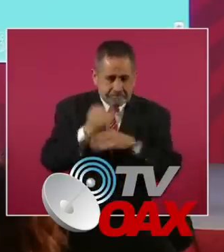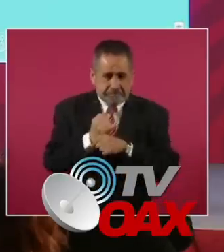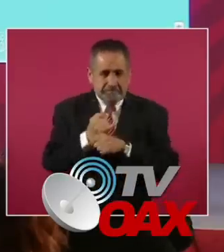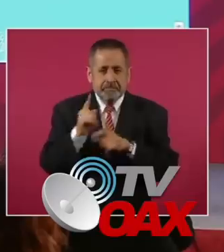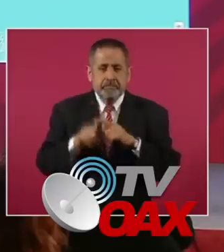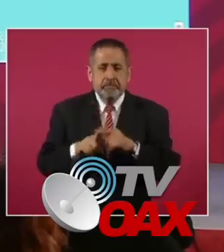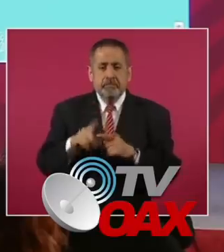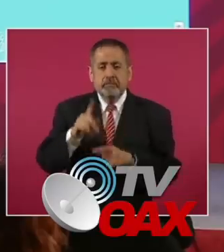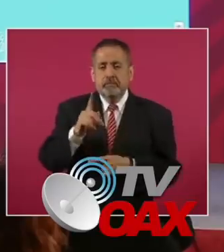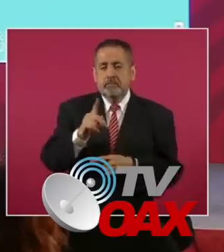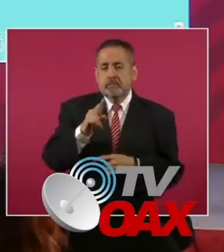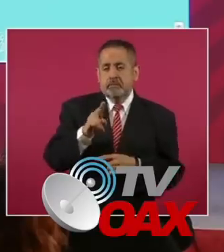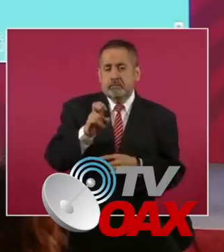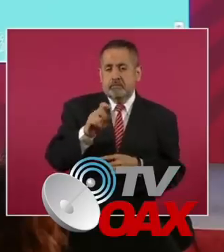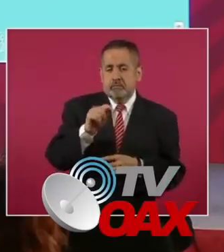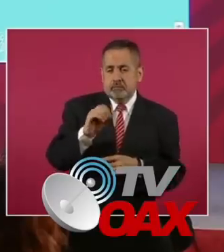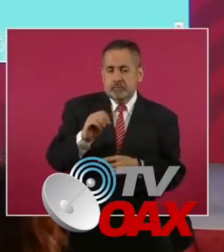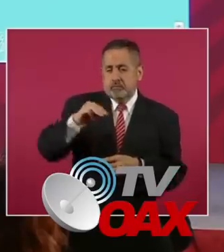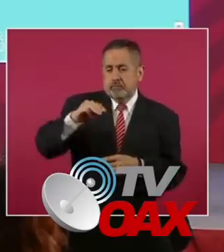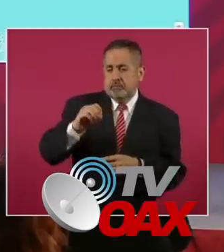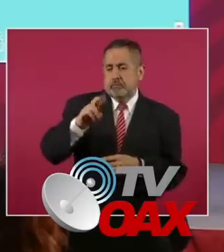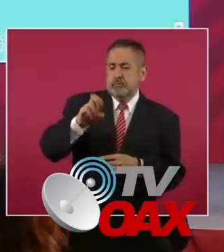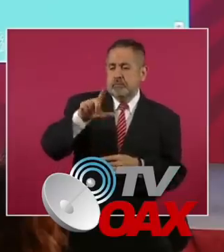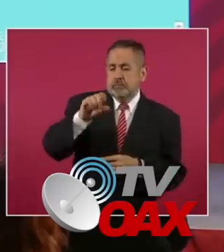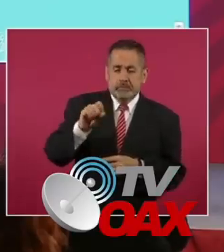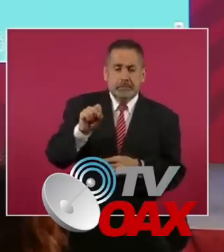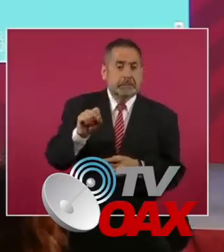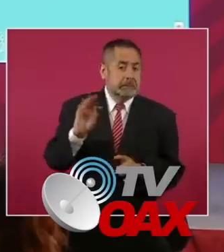en Puerto Morelos.